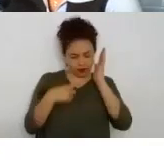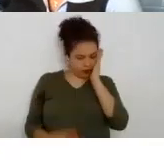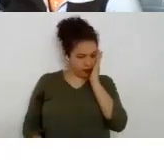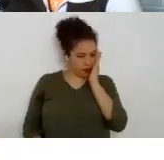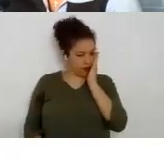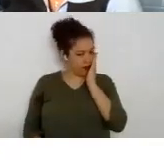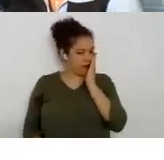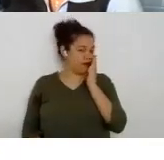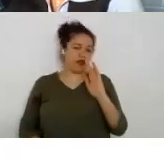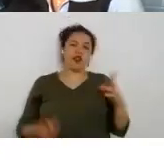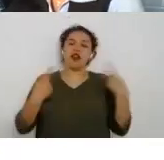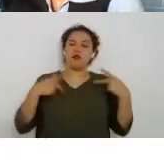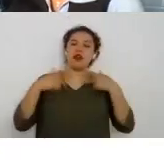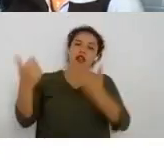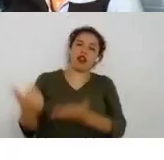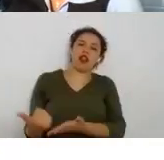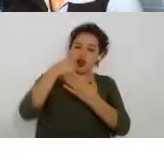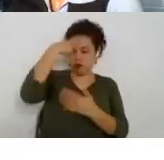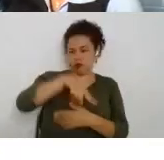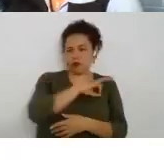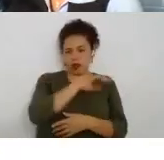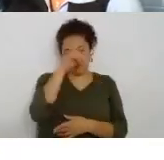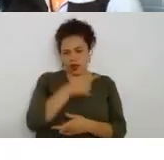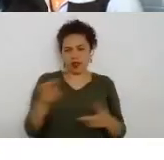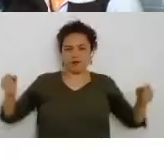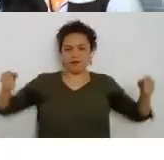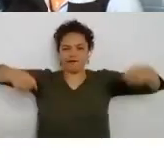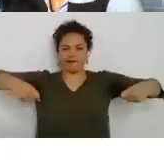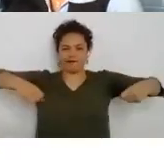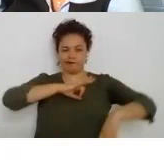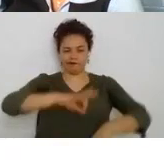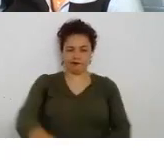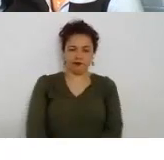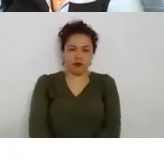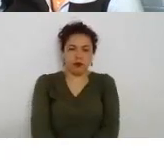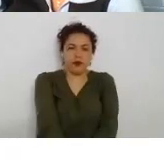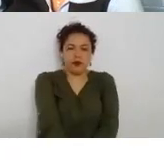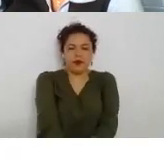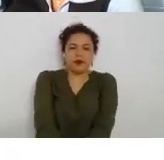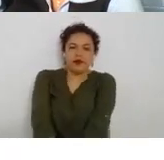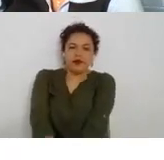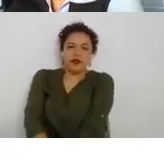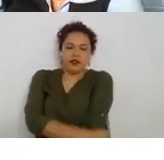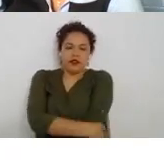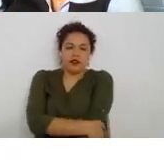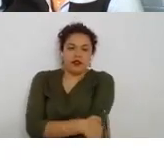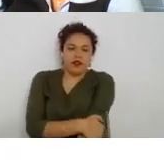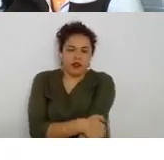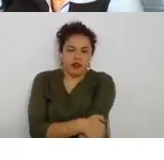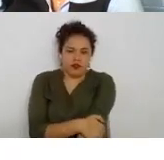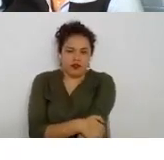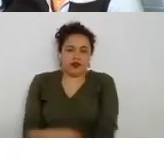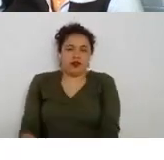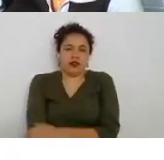la persona misma nos puede ayudar apoyándose de nosotros. Ahora bien, ¿En qué cree que cambie de esta técnica de